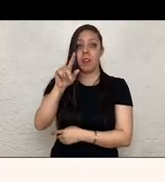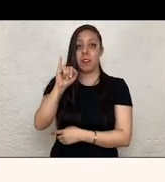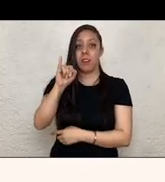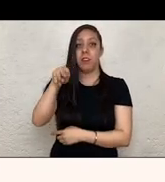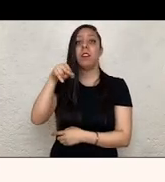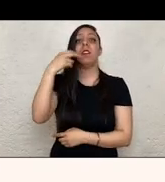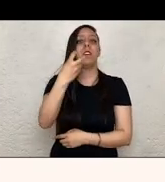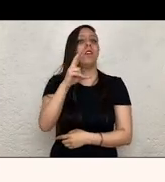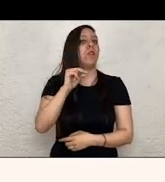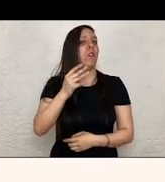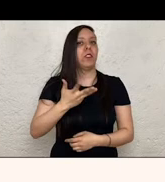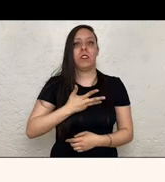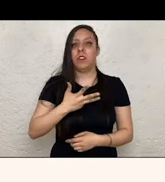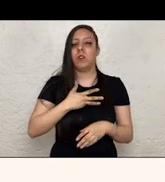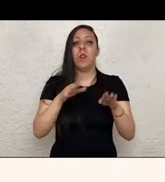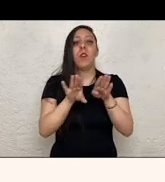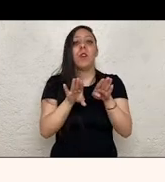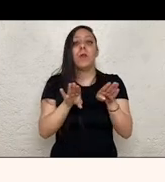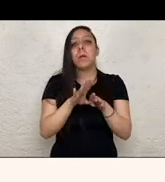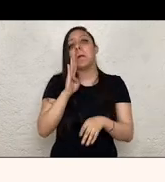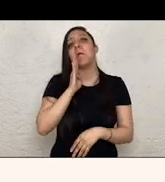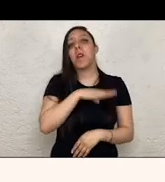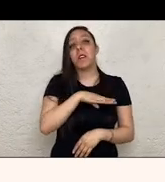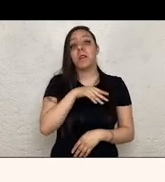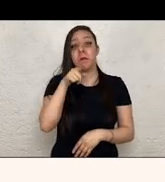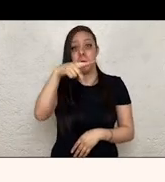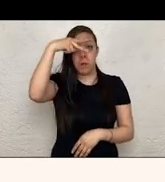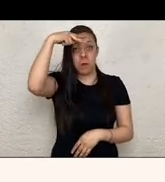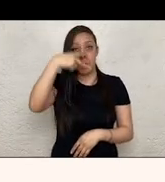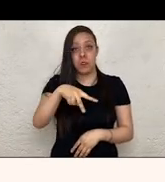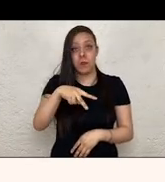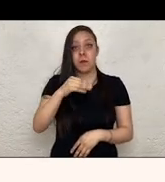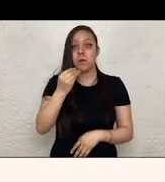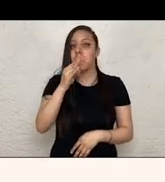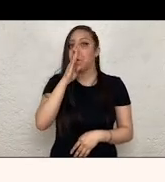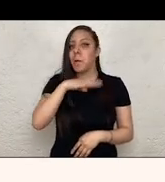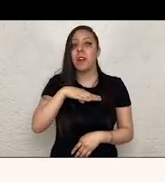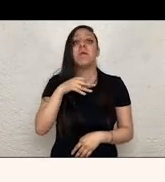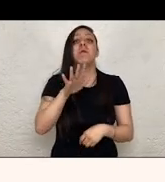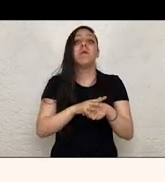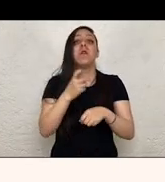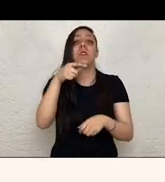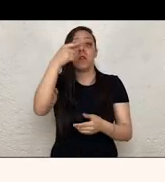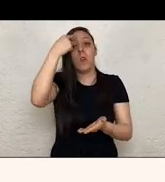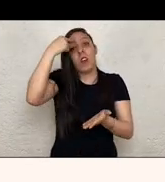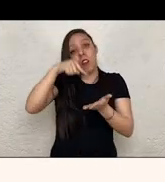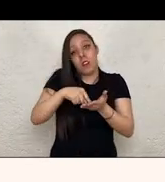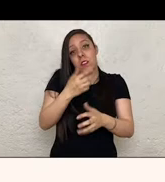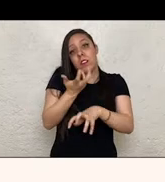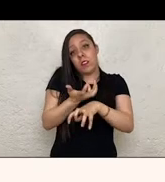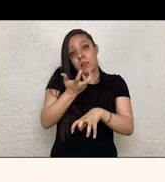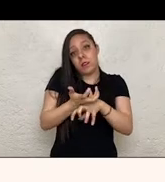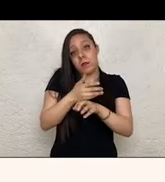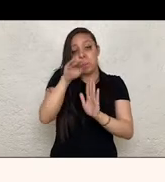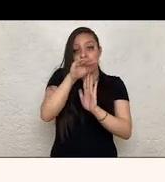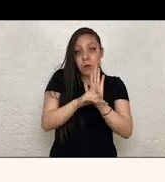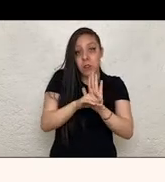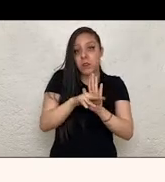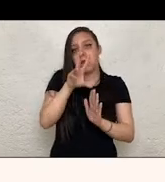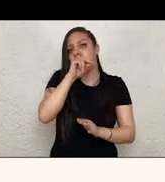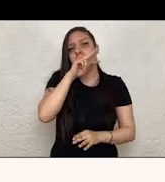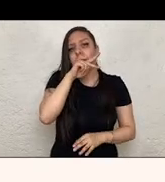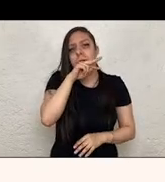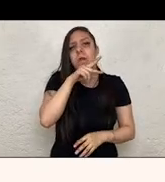tiene la reputación tan mala como tiene en México. Me parece que como la gente de acá es menos preocupada por